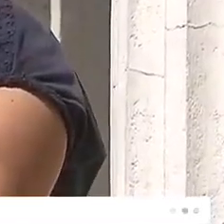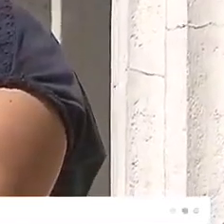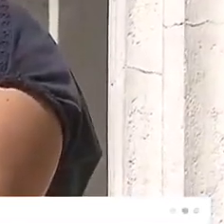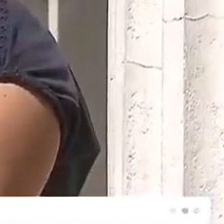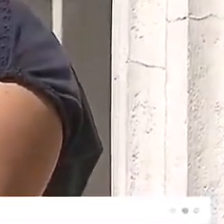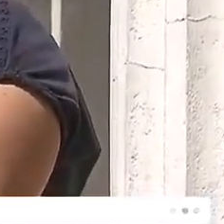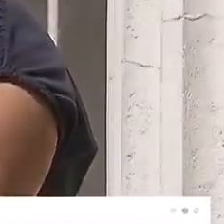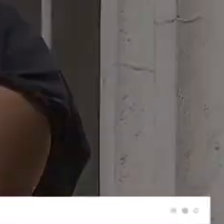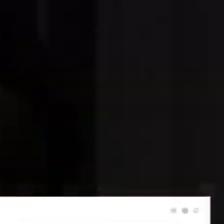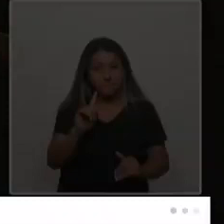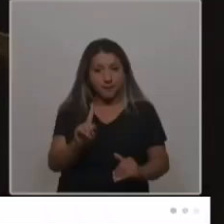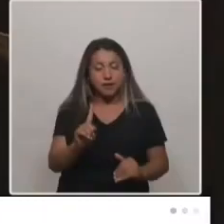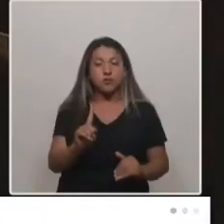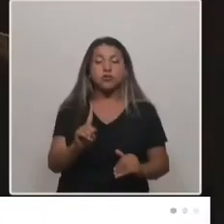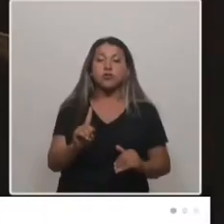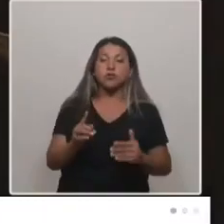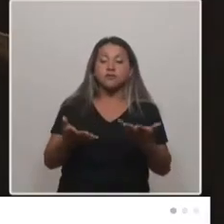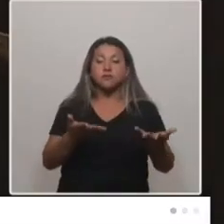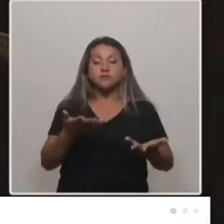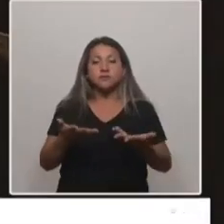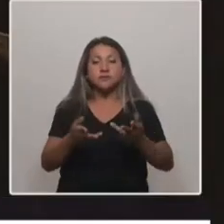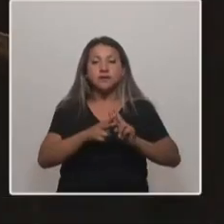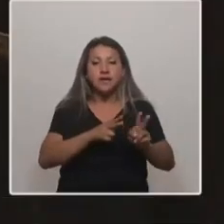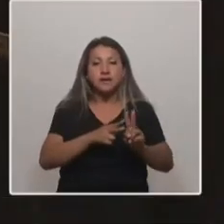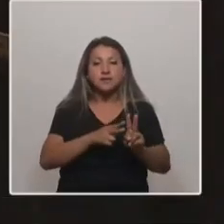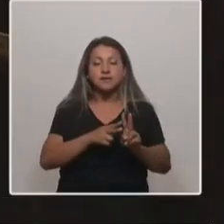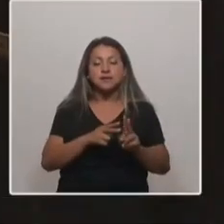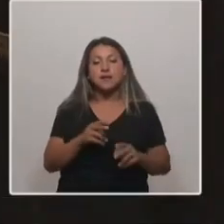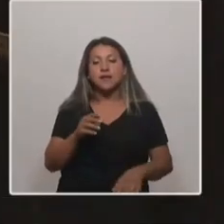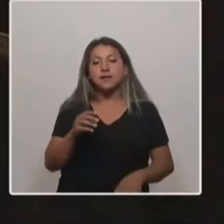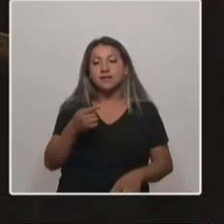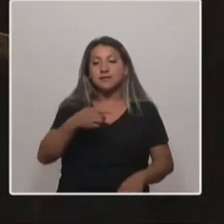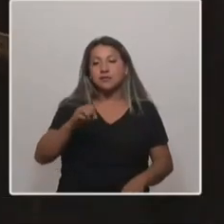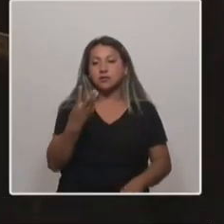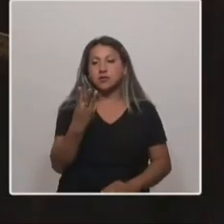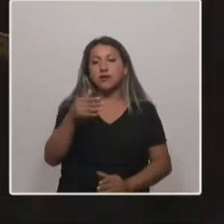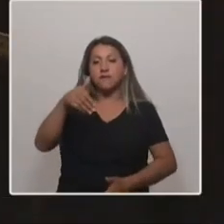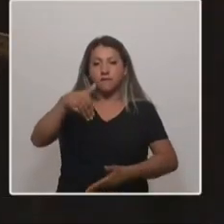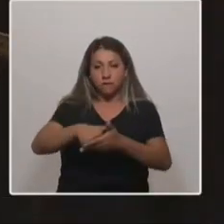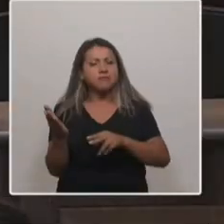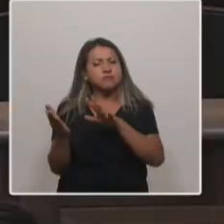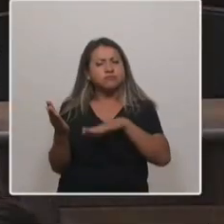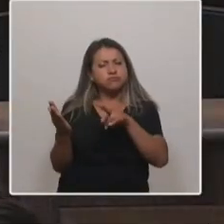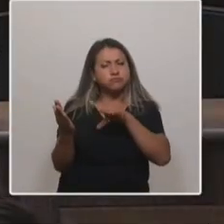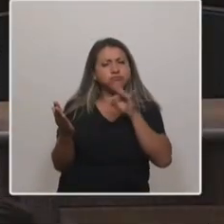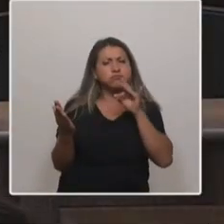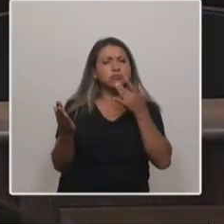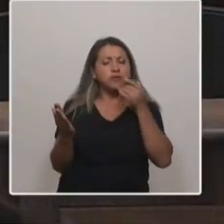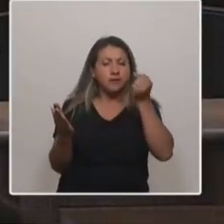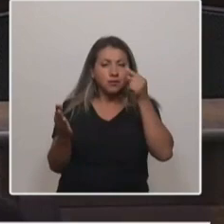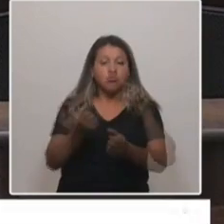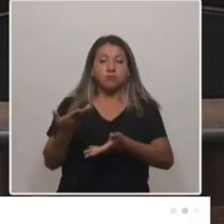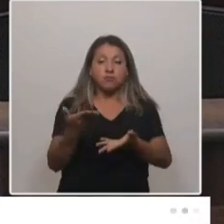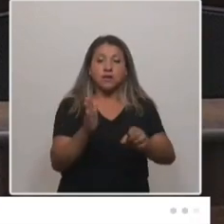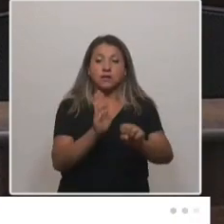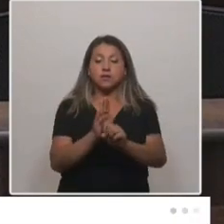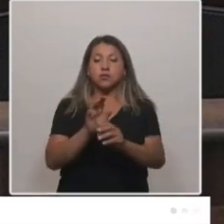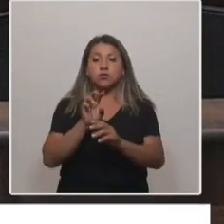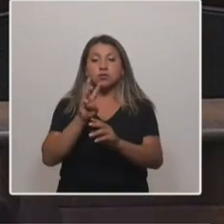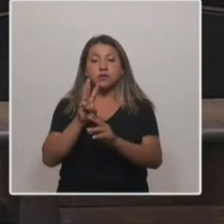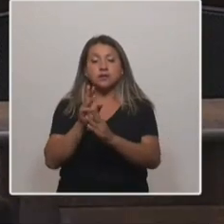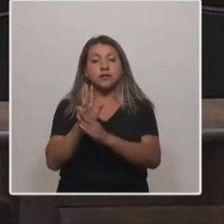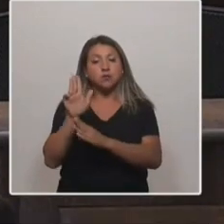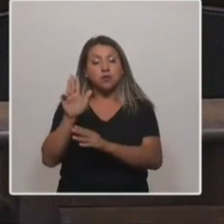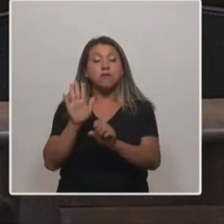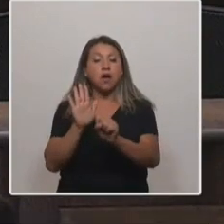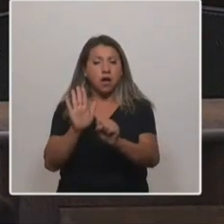de fondo. En caso alguno se establece un quórum de dos tercios para la votación en general. La mesa ejerciendo su facultad yo creo que ha actuado